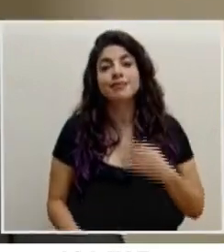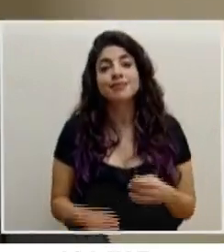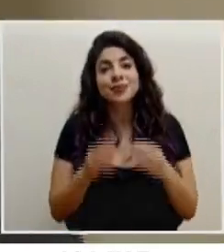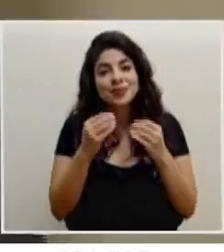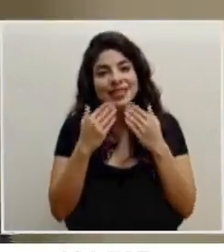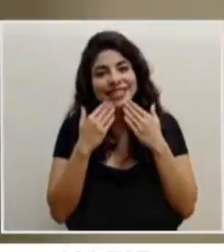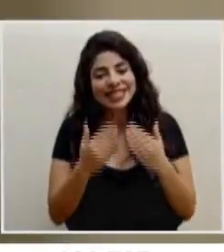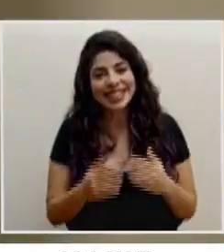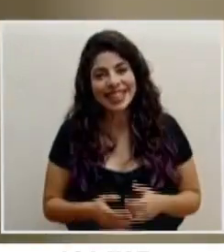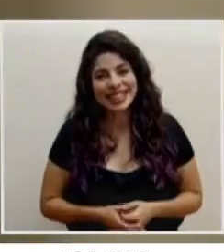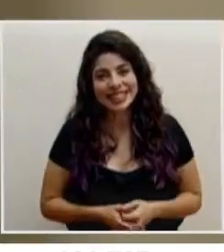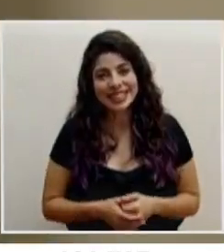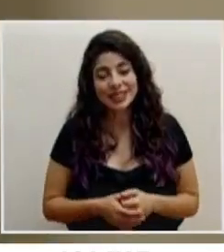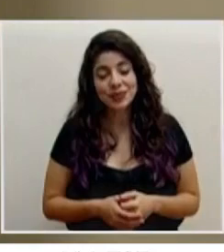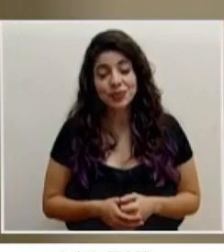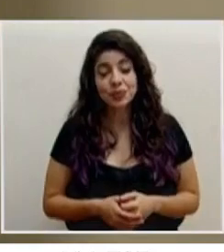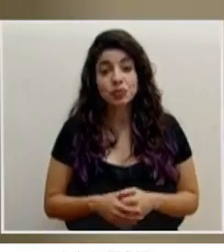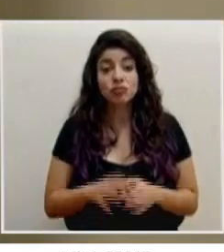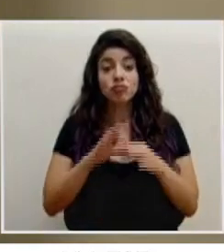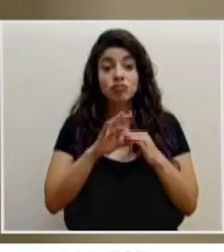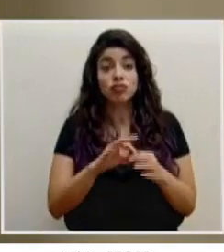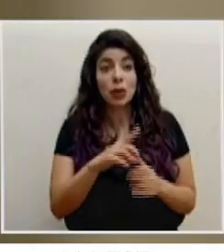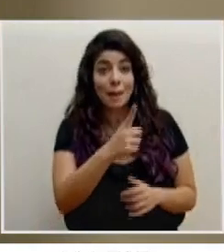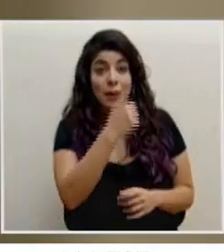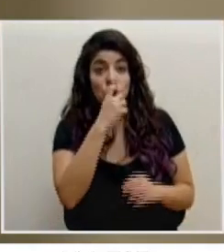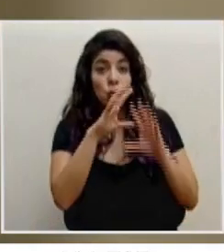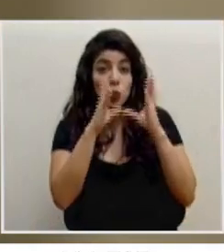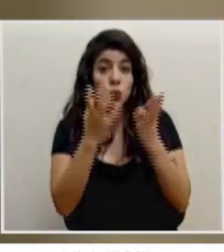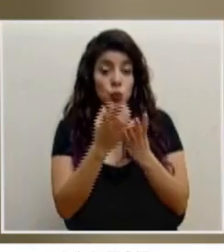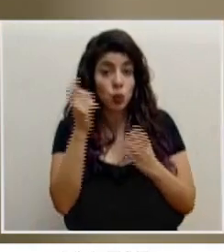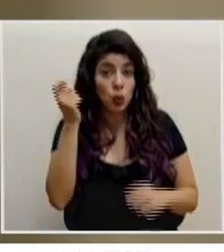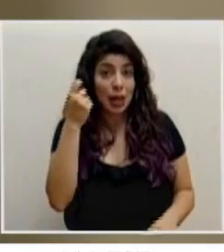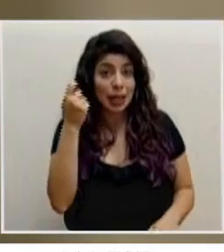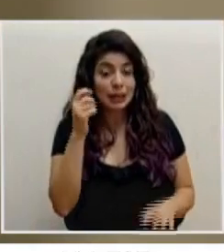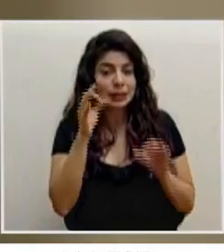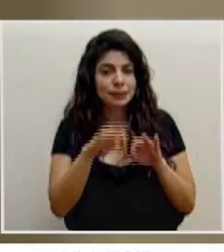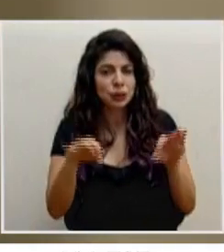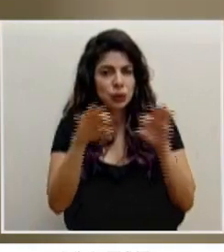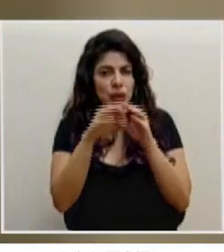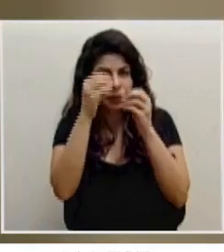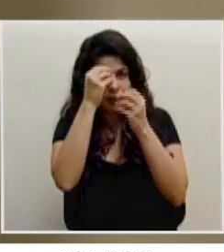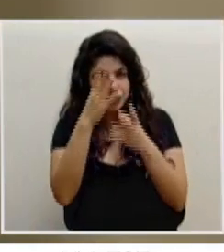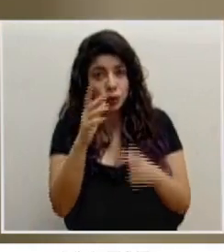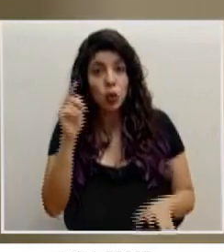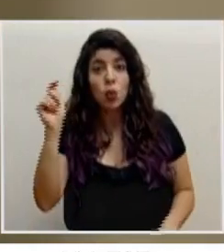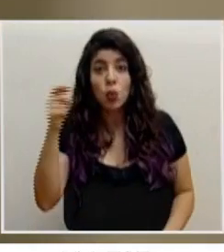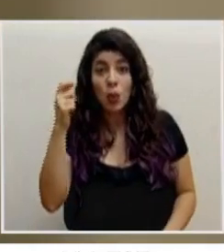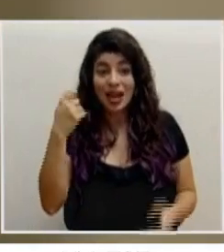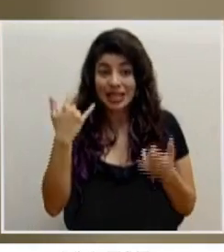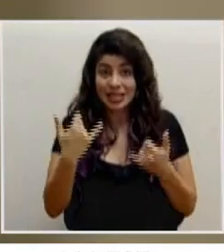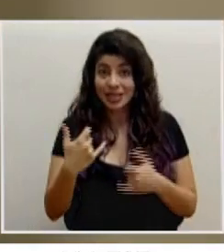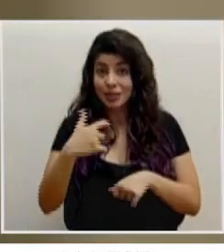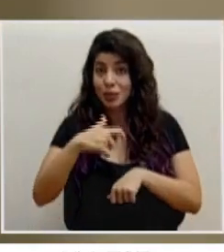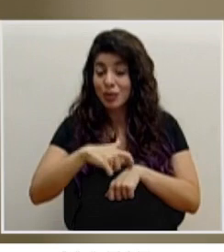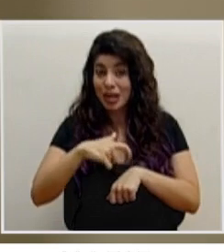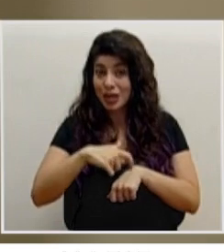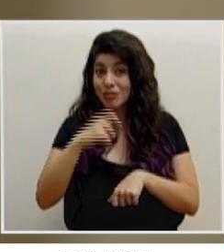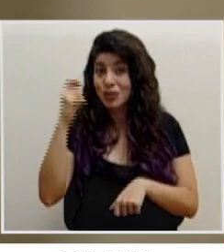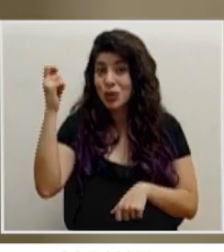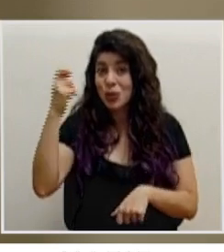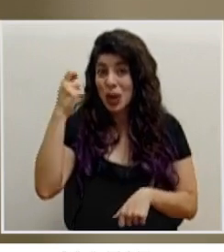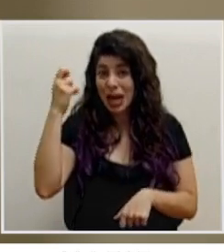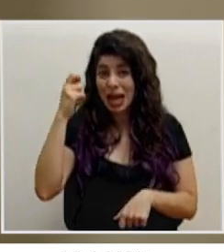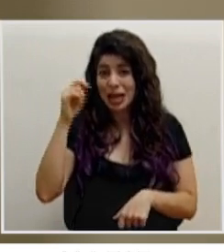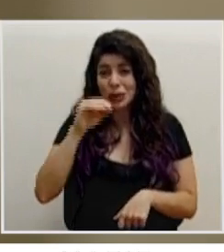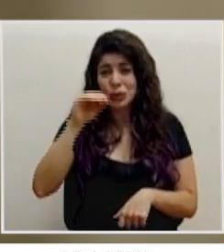Muchas gracias. Bueno, en el caso de lo que consulta Mundo Guanacaste, también importante mencionar que Guanacaste en este momento está con